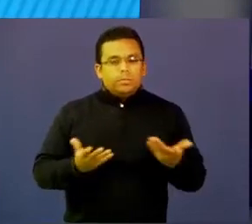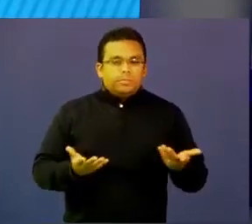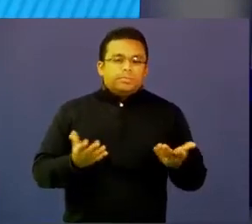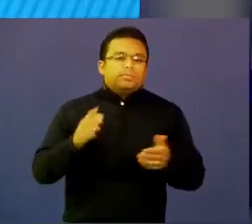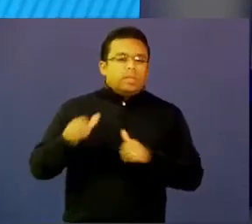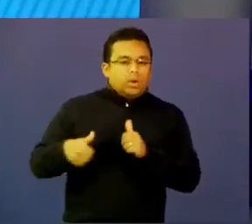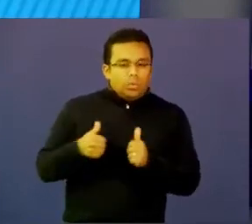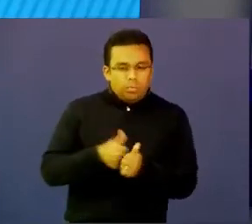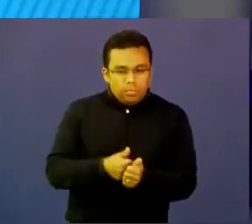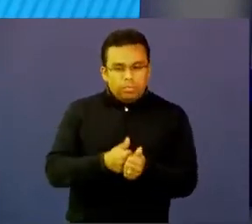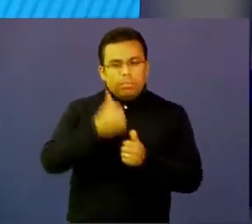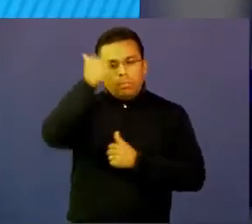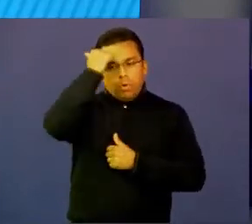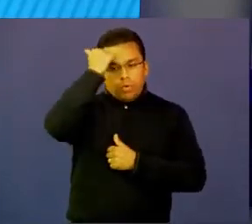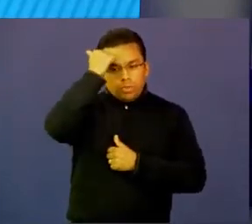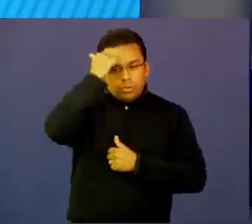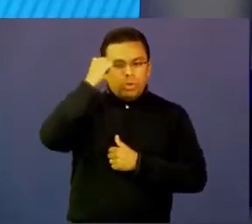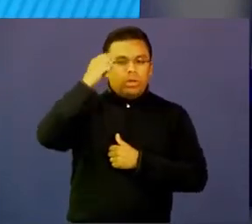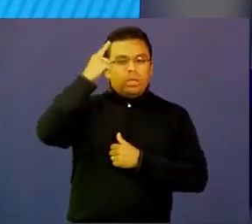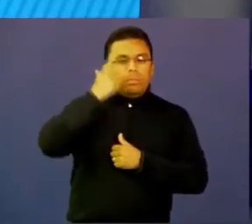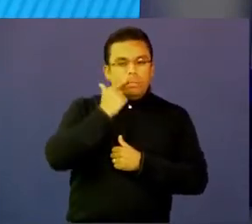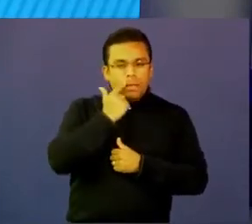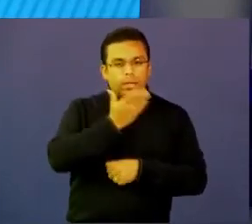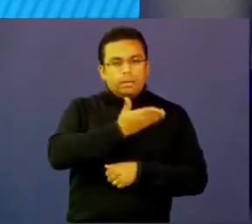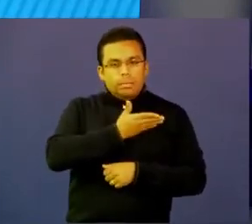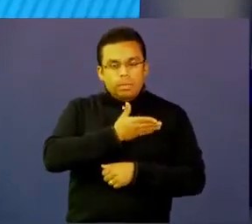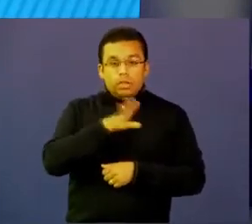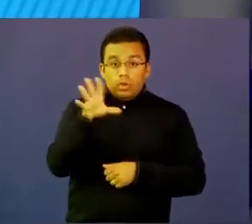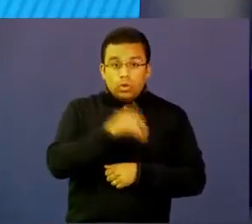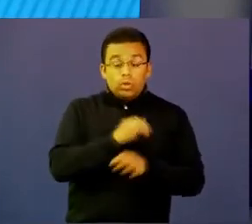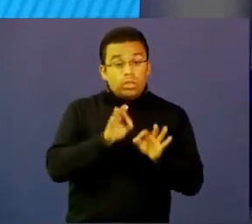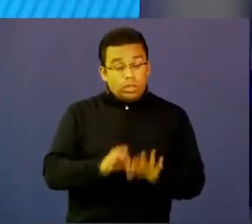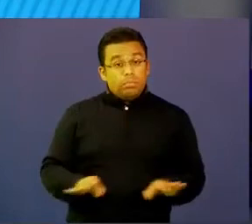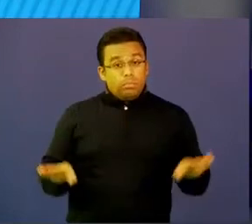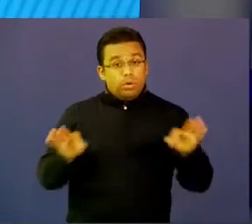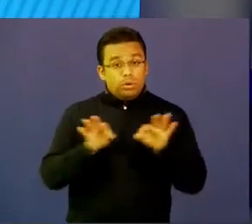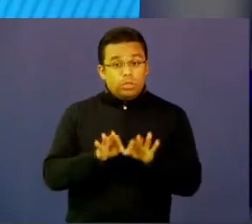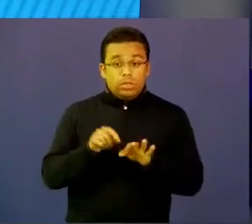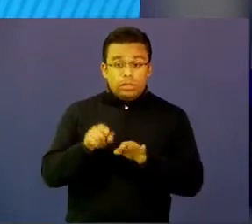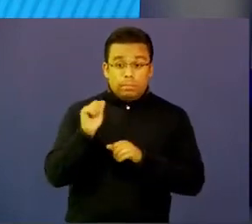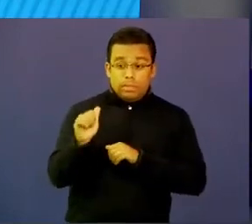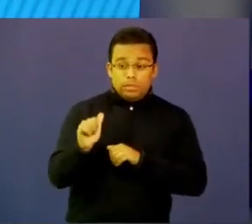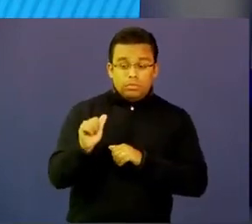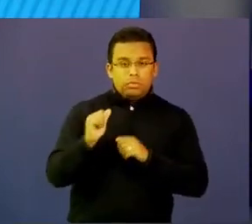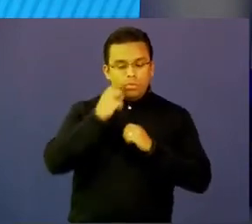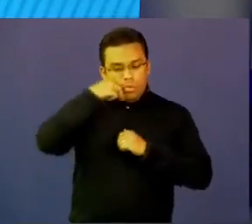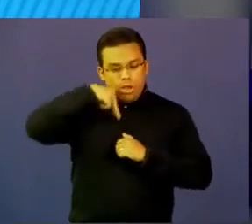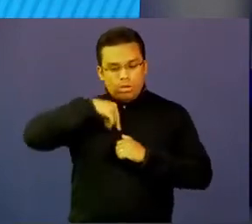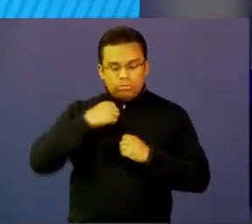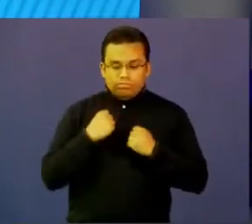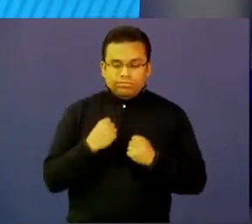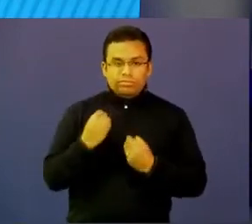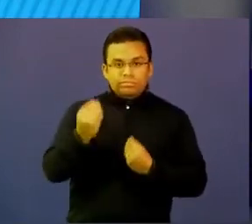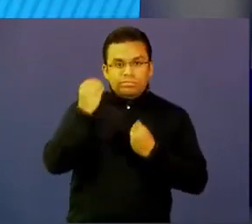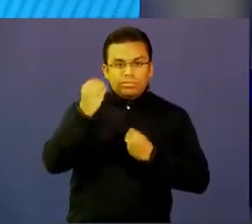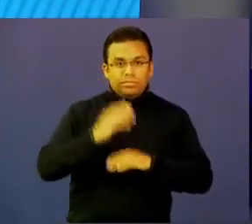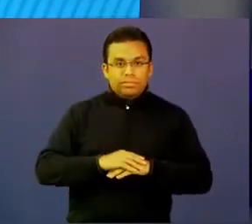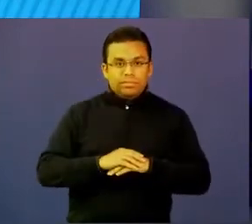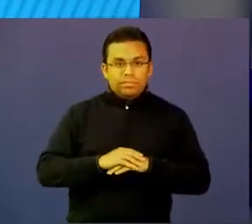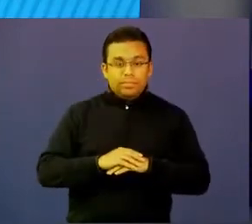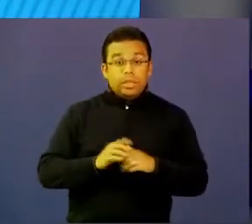profesores, de los padres de familia, siempre será esencial para la formación de los seres humanos. insisto, las